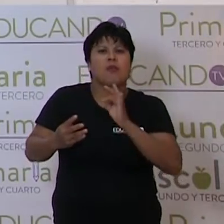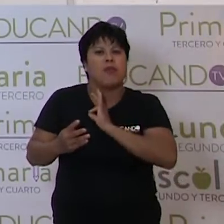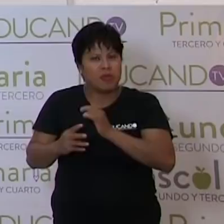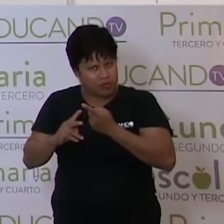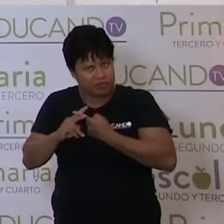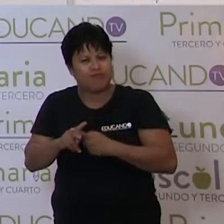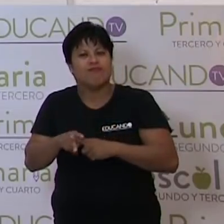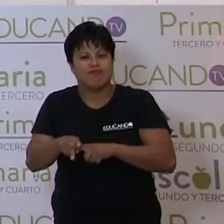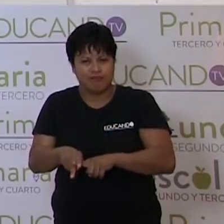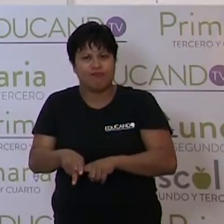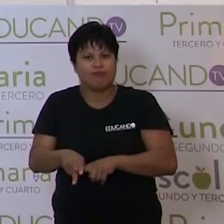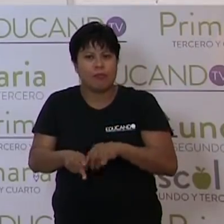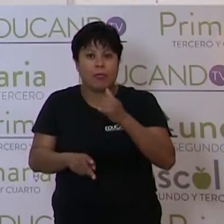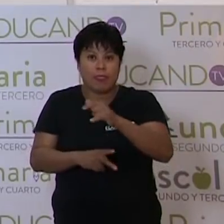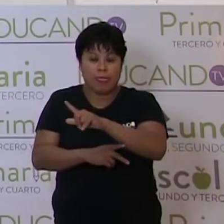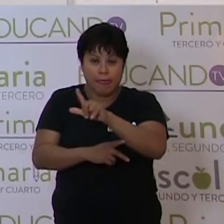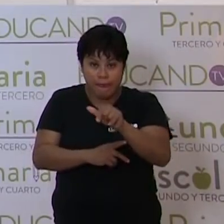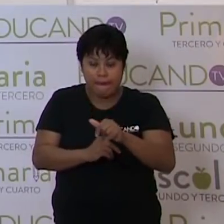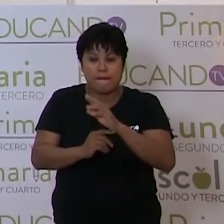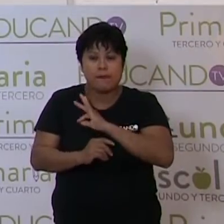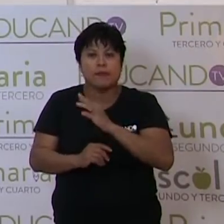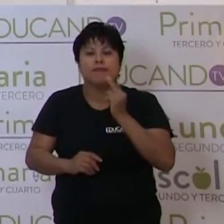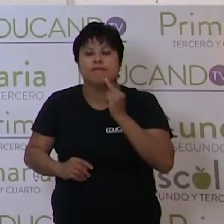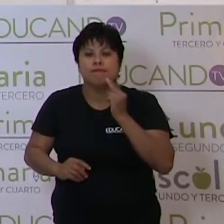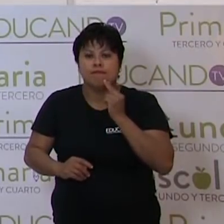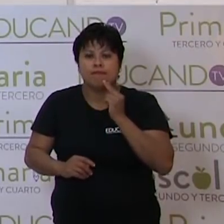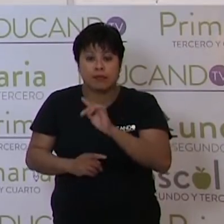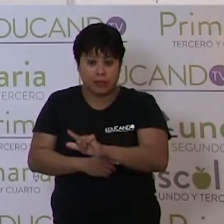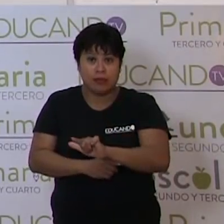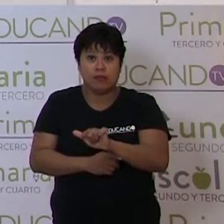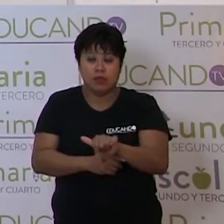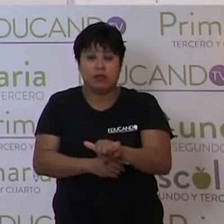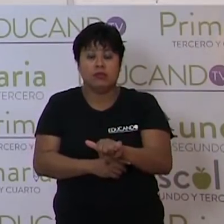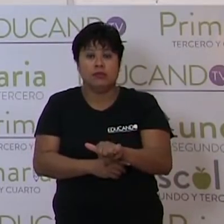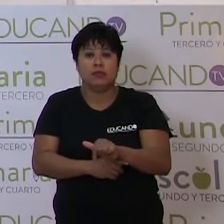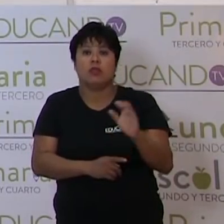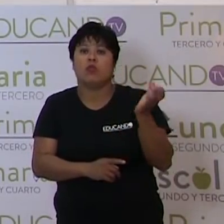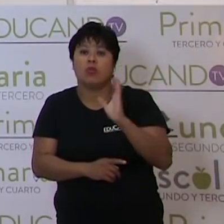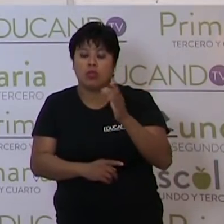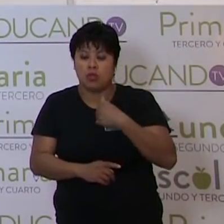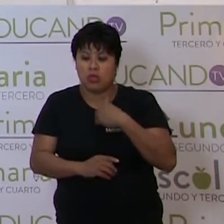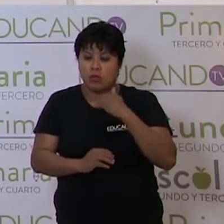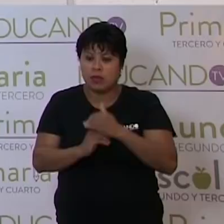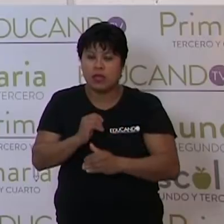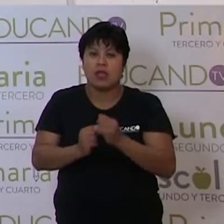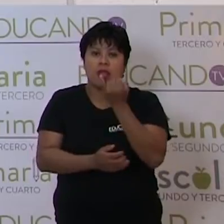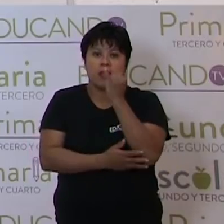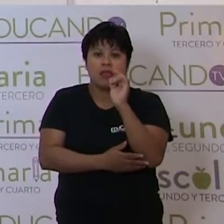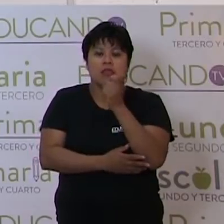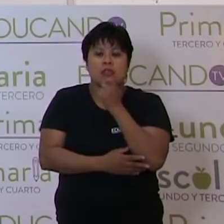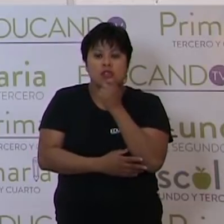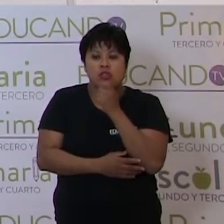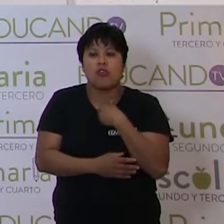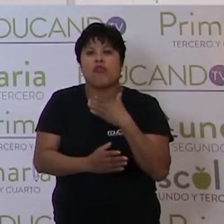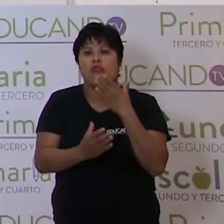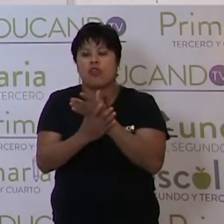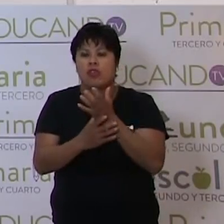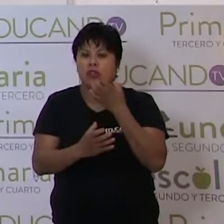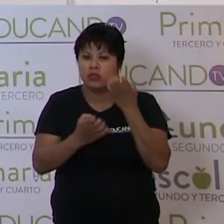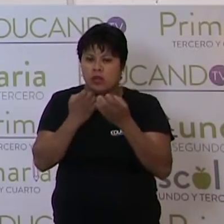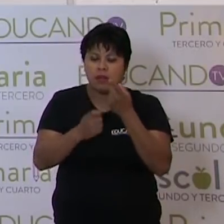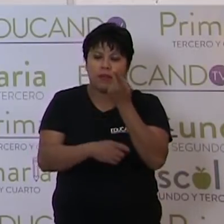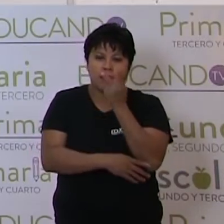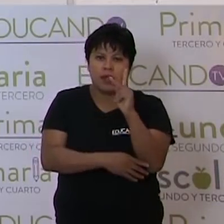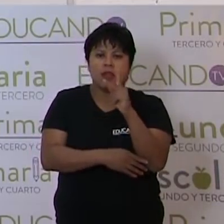iniciar. Y luego puedo utilizar después. Cuando terminé el jardín de niños, me fui a la escuela